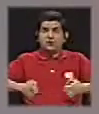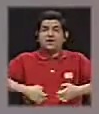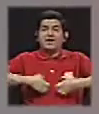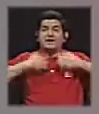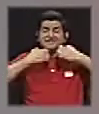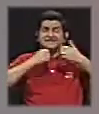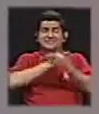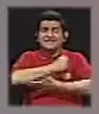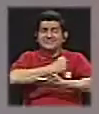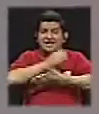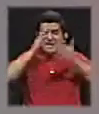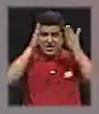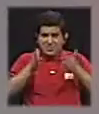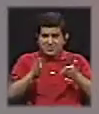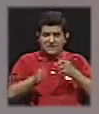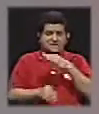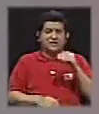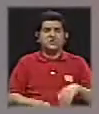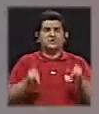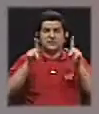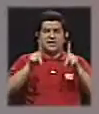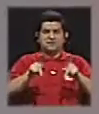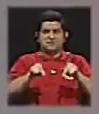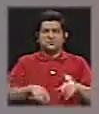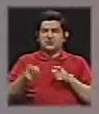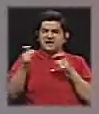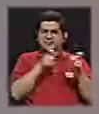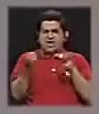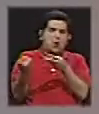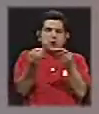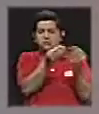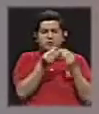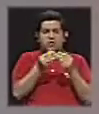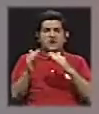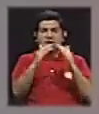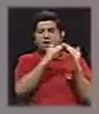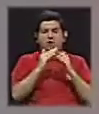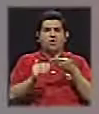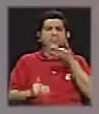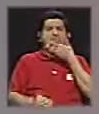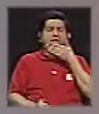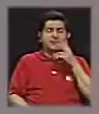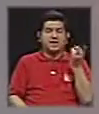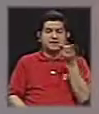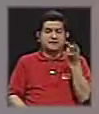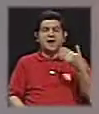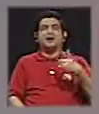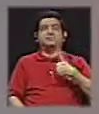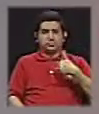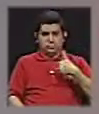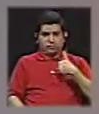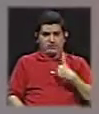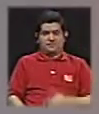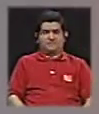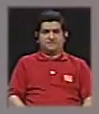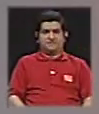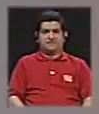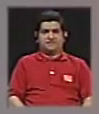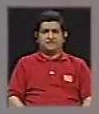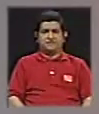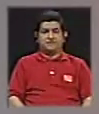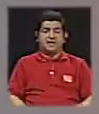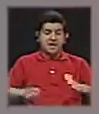existen campesinos y existen terratenientes y las comunidades indígenas tienen de las dos cosas. Existe desde